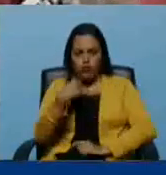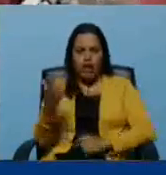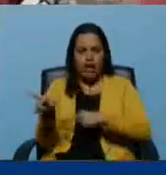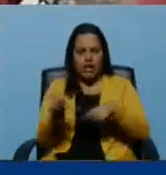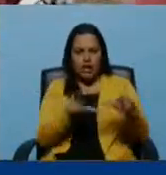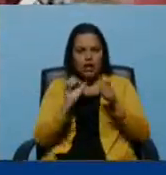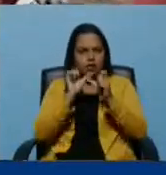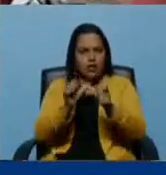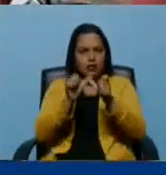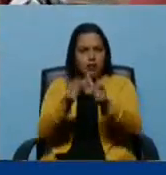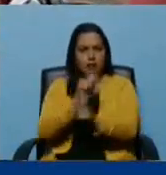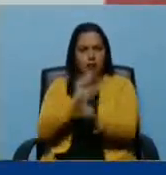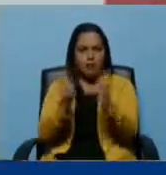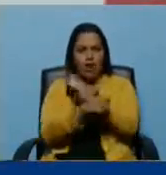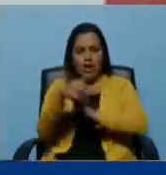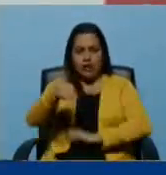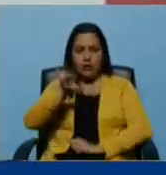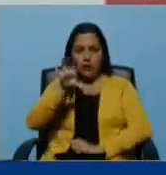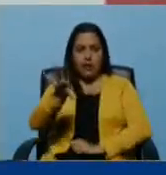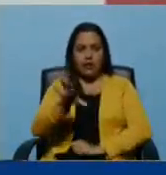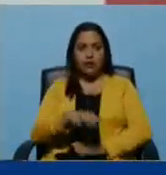que sigamos transformando este país?